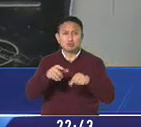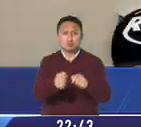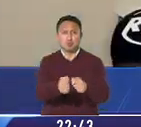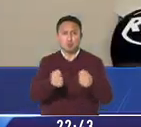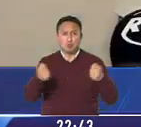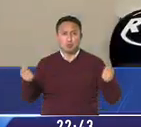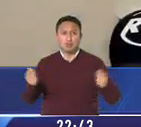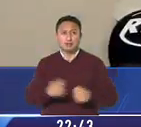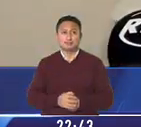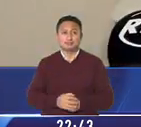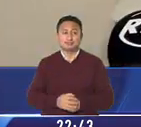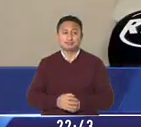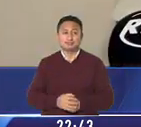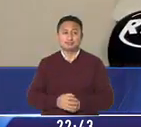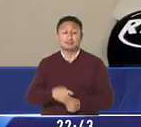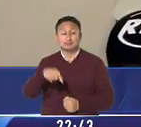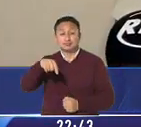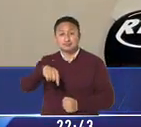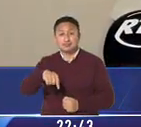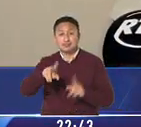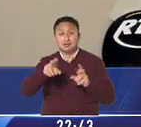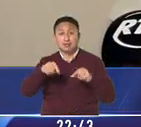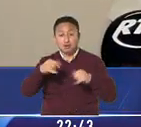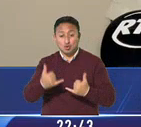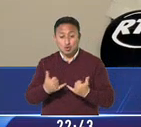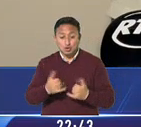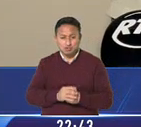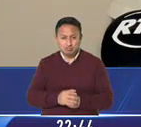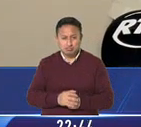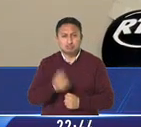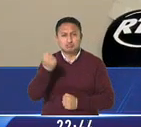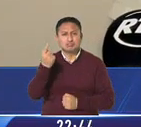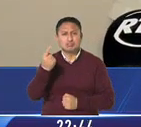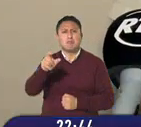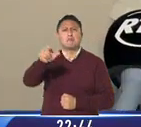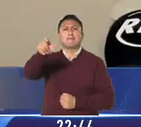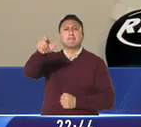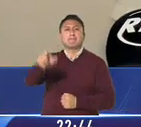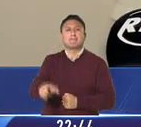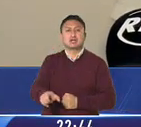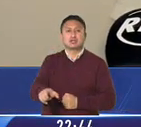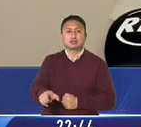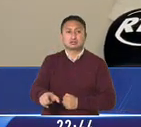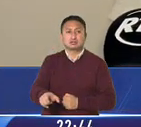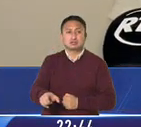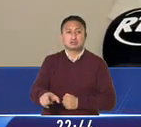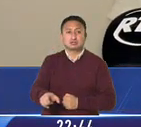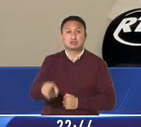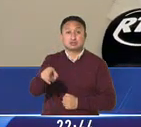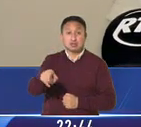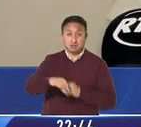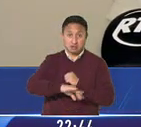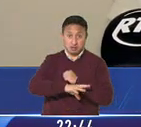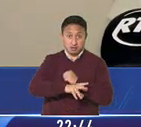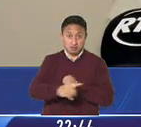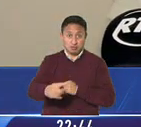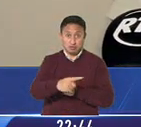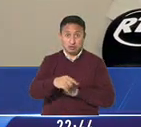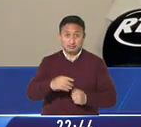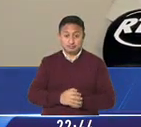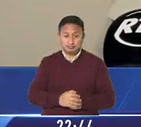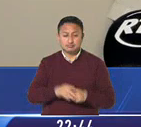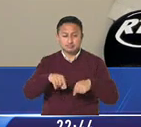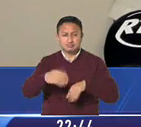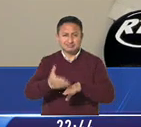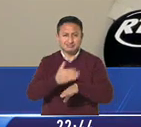sustraído. Justamente en relación a eso debemos de entender que muchas de las veces las personas que cometen estos hechos delictivos pues